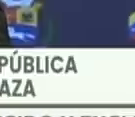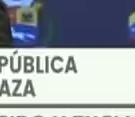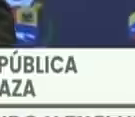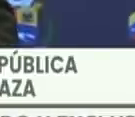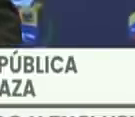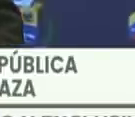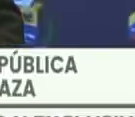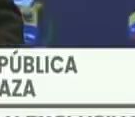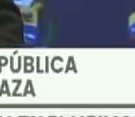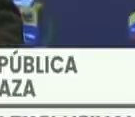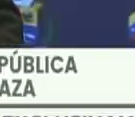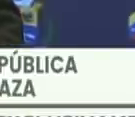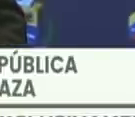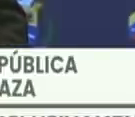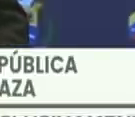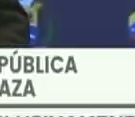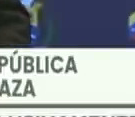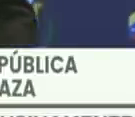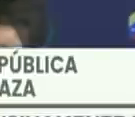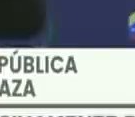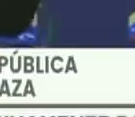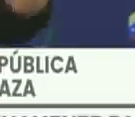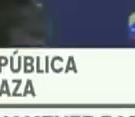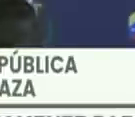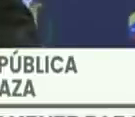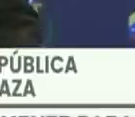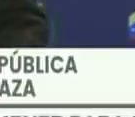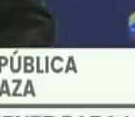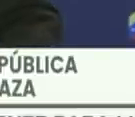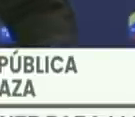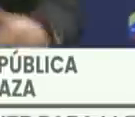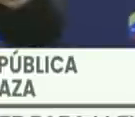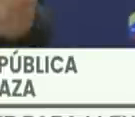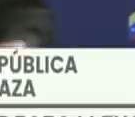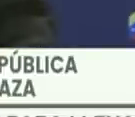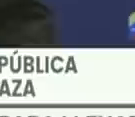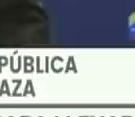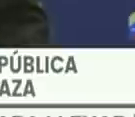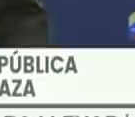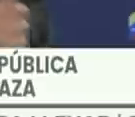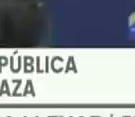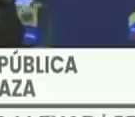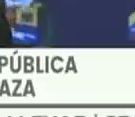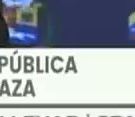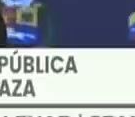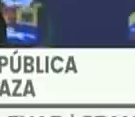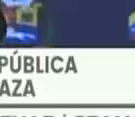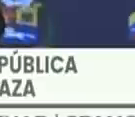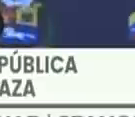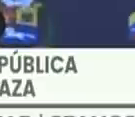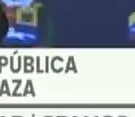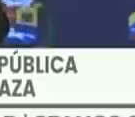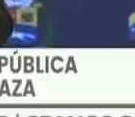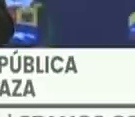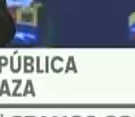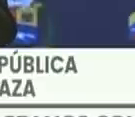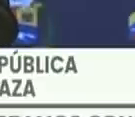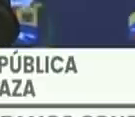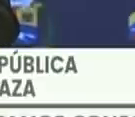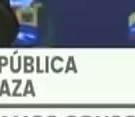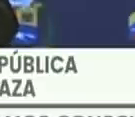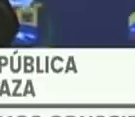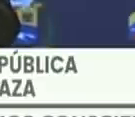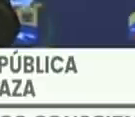Quizás sea uno de los países en el mundo, si no el país en el mundo que concentra en su